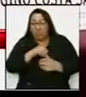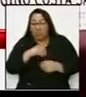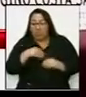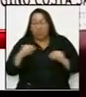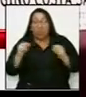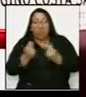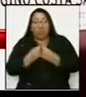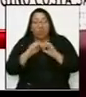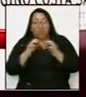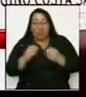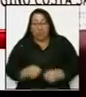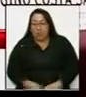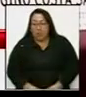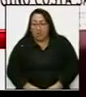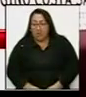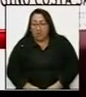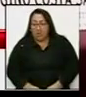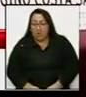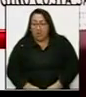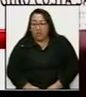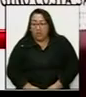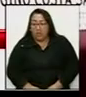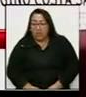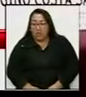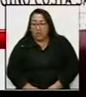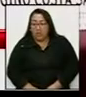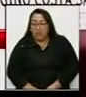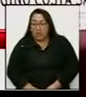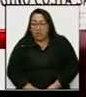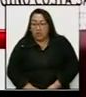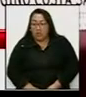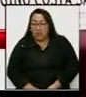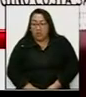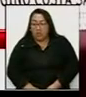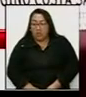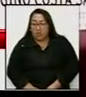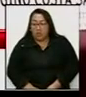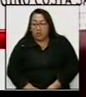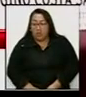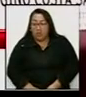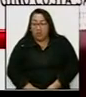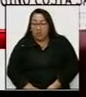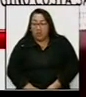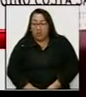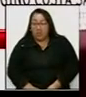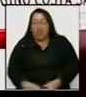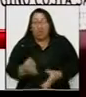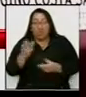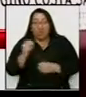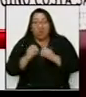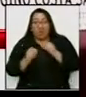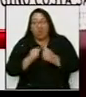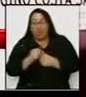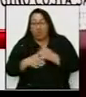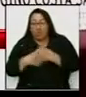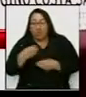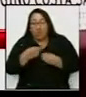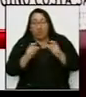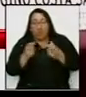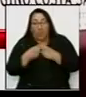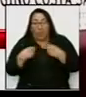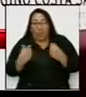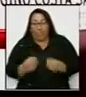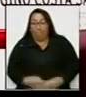grupo familiar queda excluida como causante de destitución. Espero que esto haya sido reparado con los aportes de los